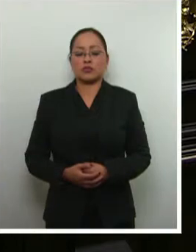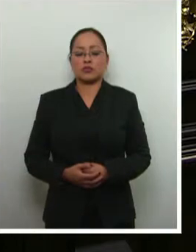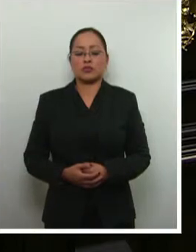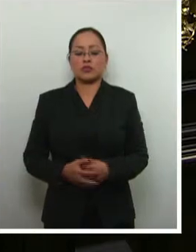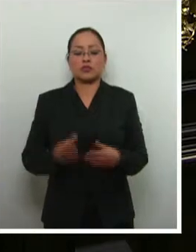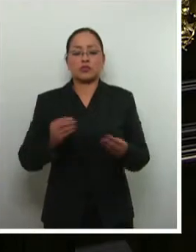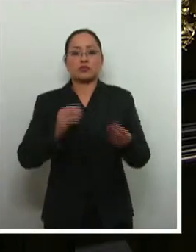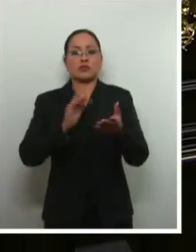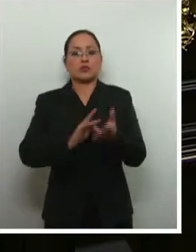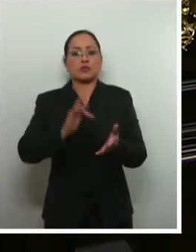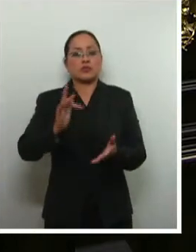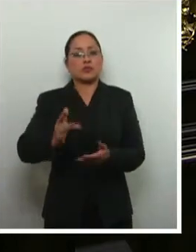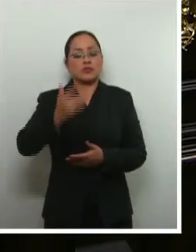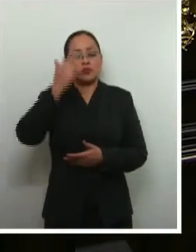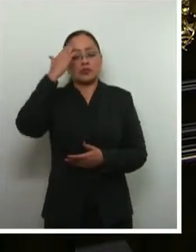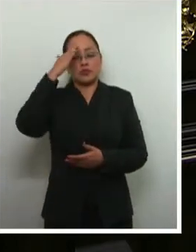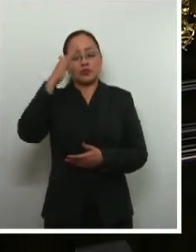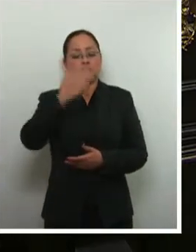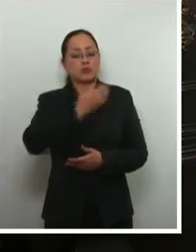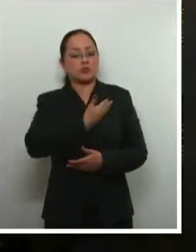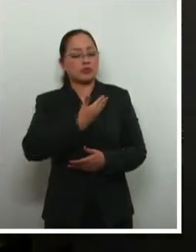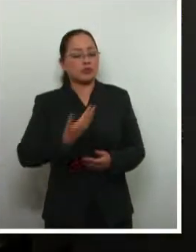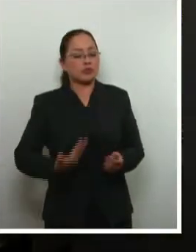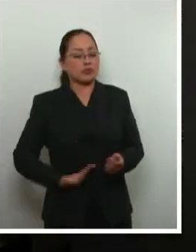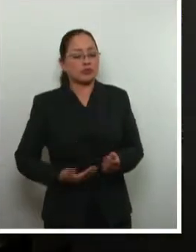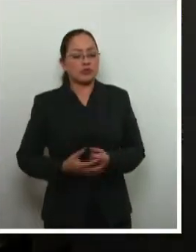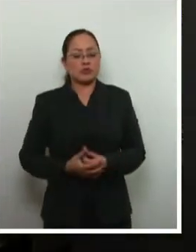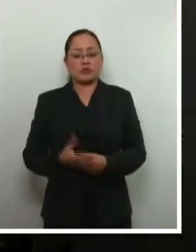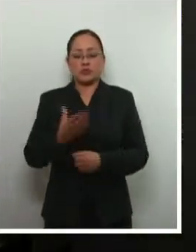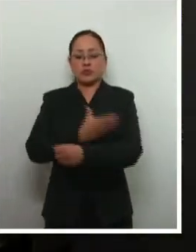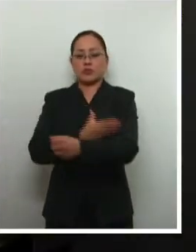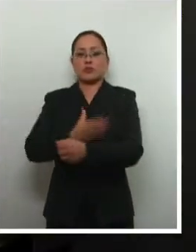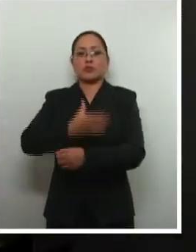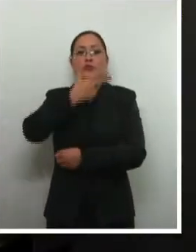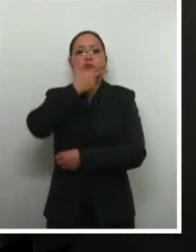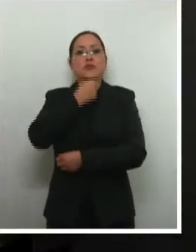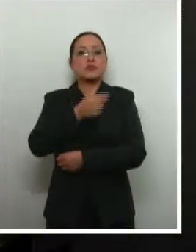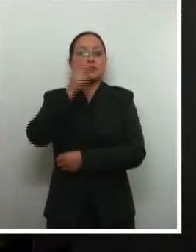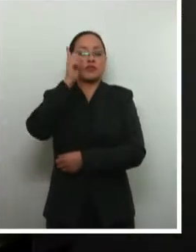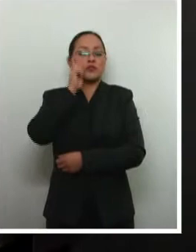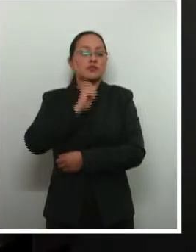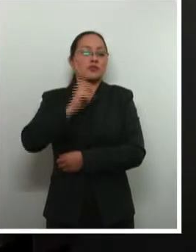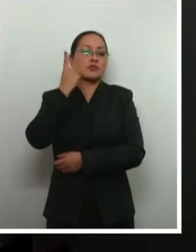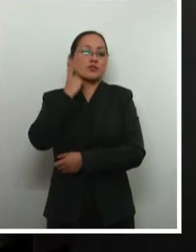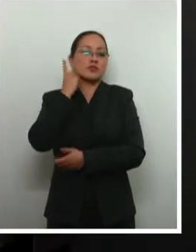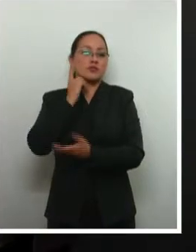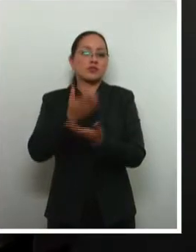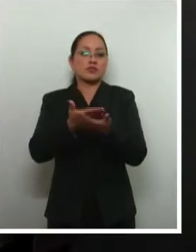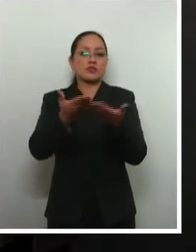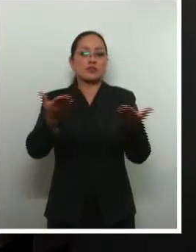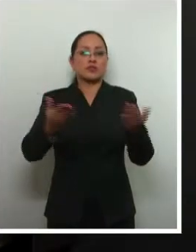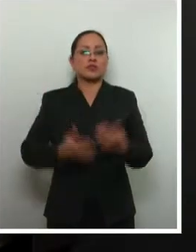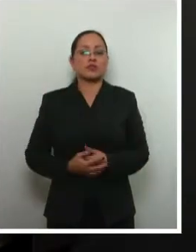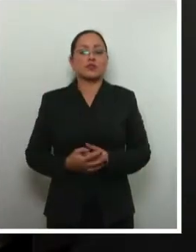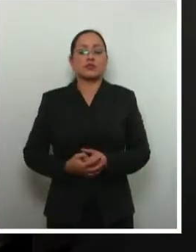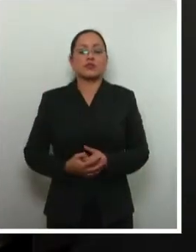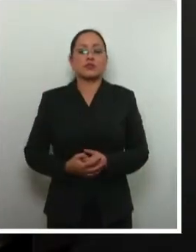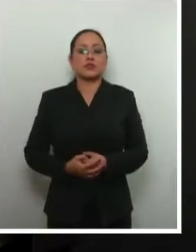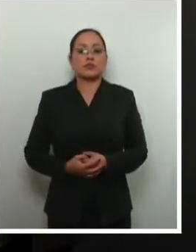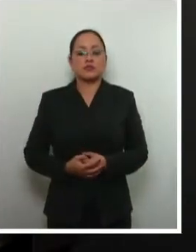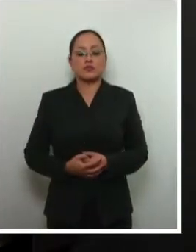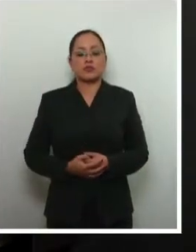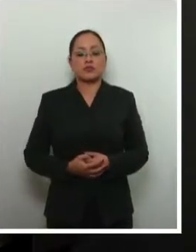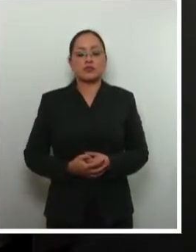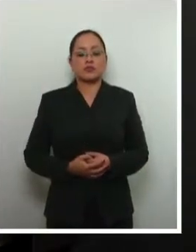Muchas gracias, señor presidente. Compañeras y compañeros constituyentes,